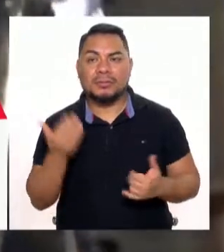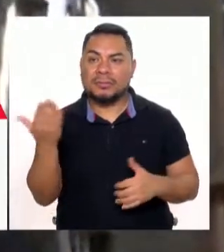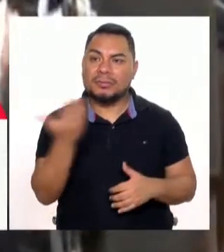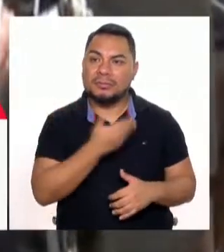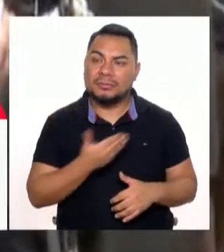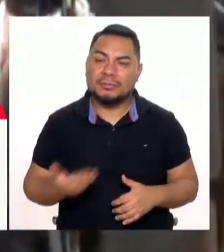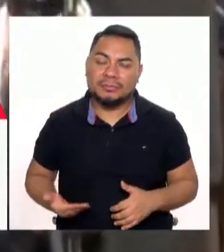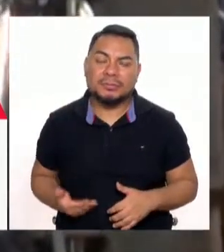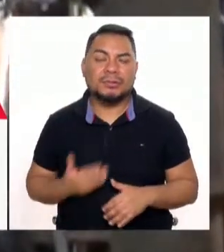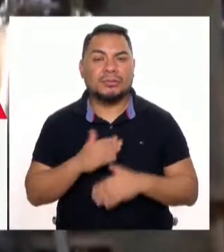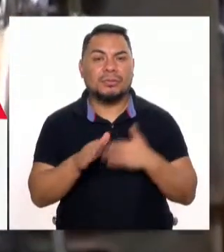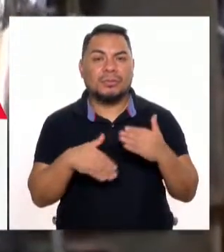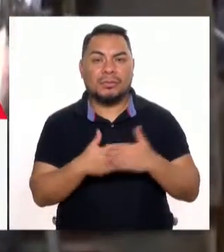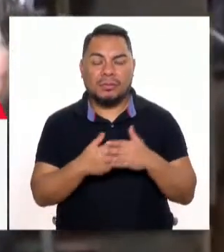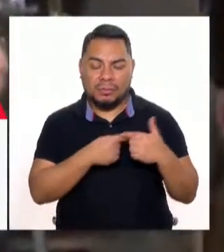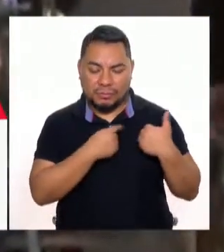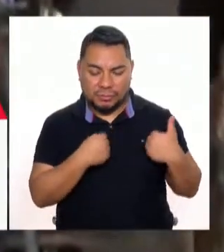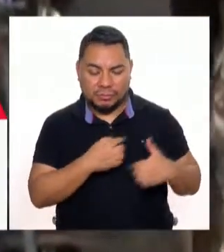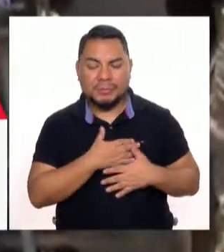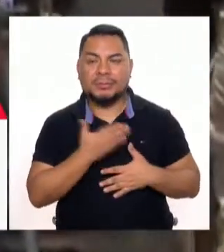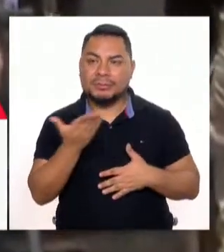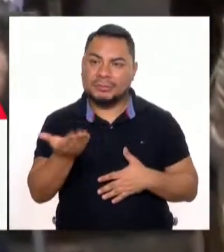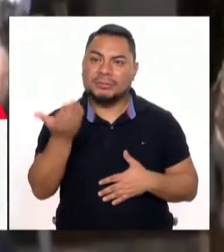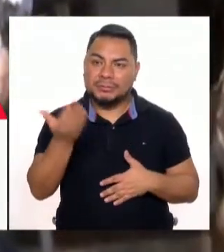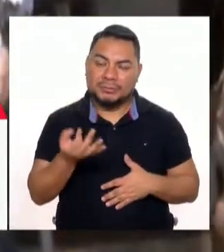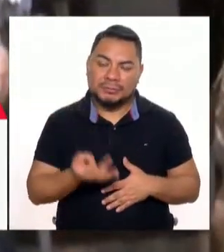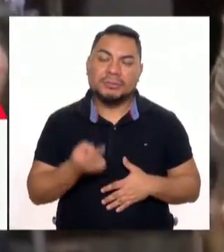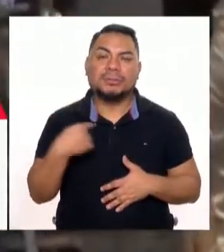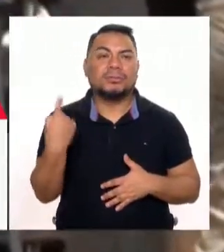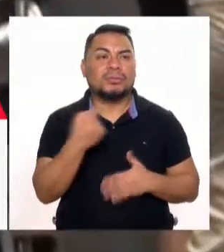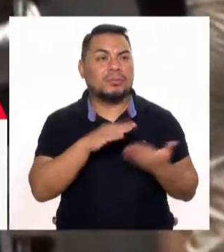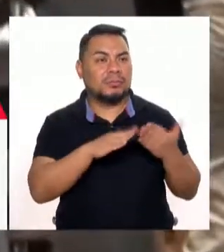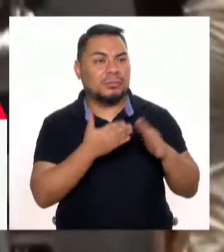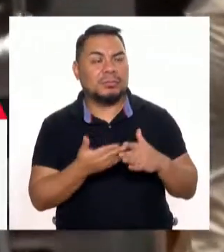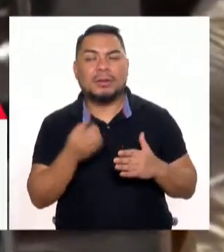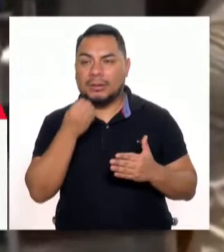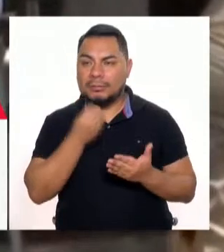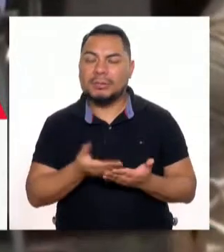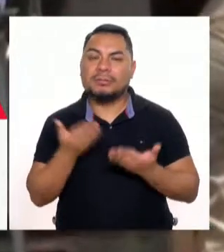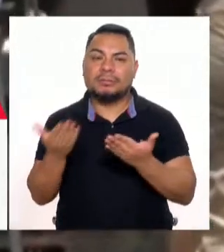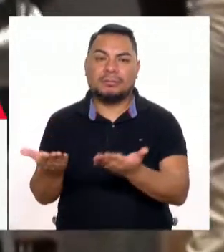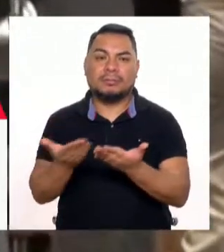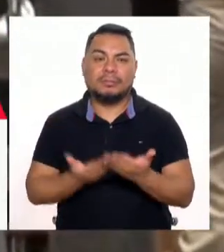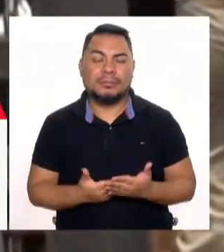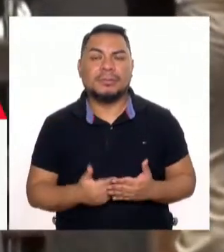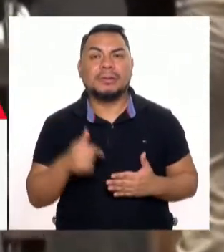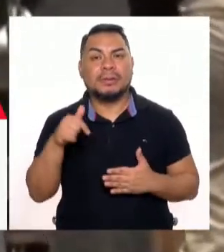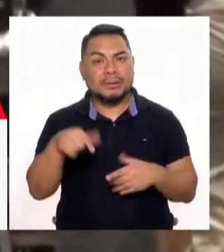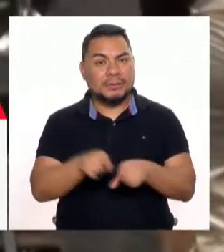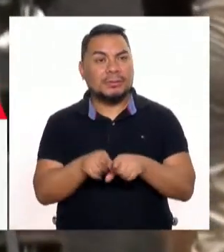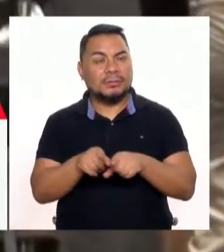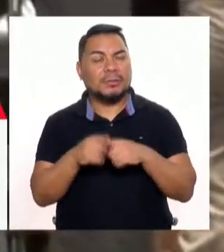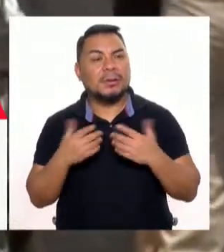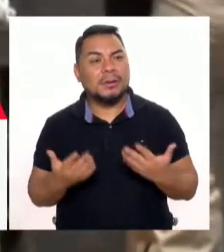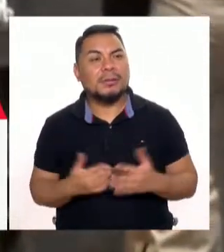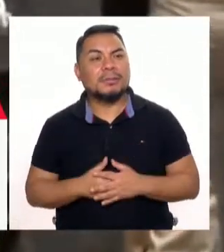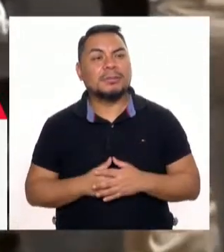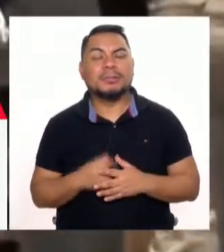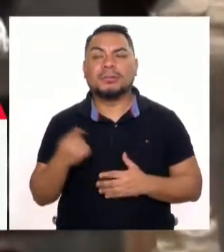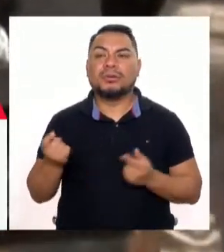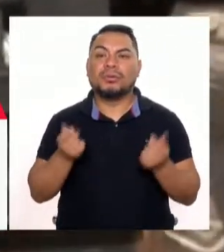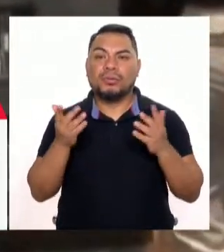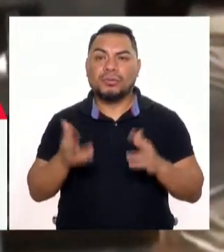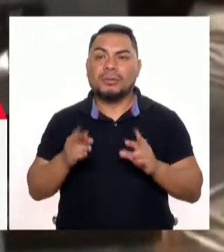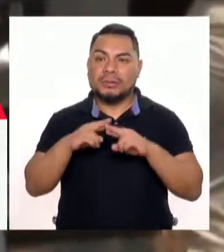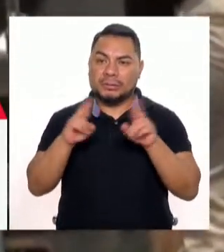de todo corazón y de todo mi pueblo te damos la bienvenida así como al